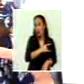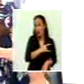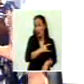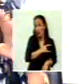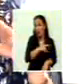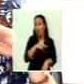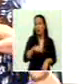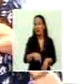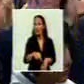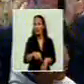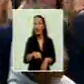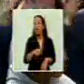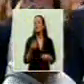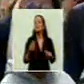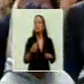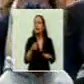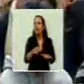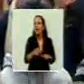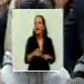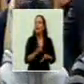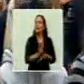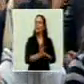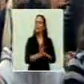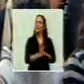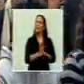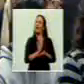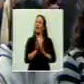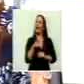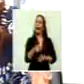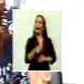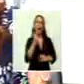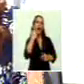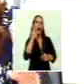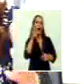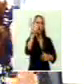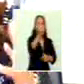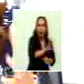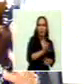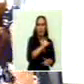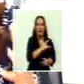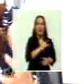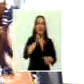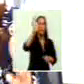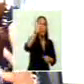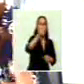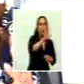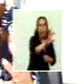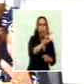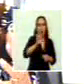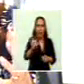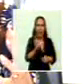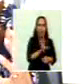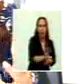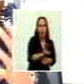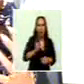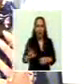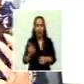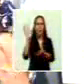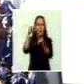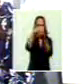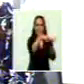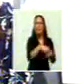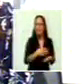con el despliegue del entramado geográfico, para darle mayor densidad y cobertura e